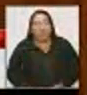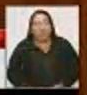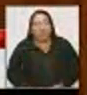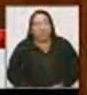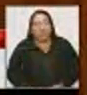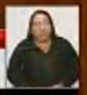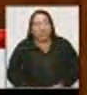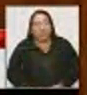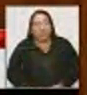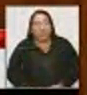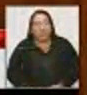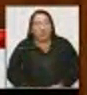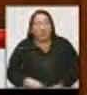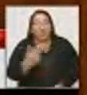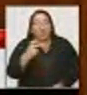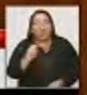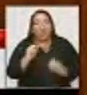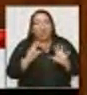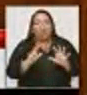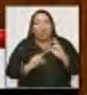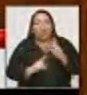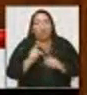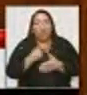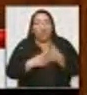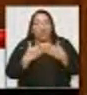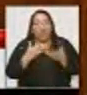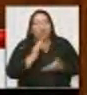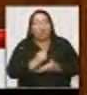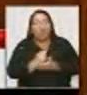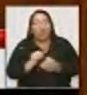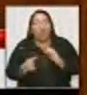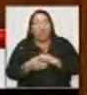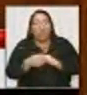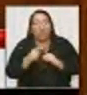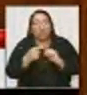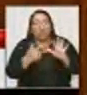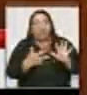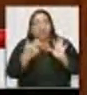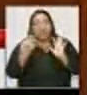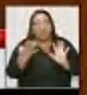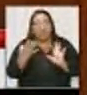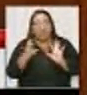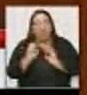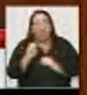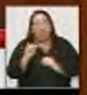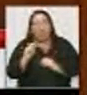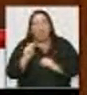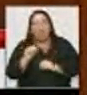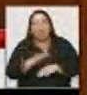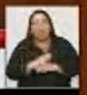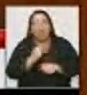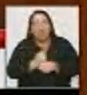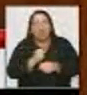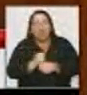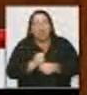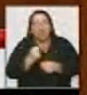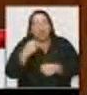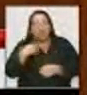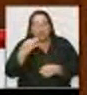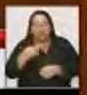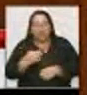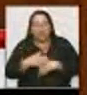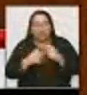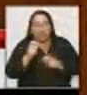Resolución legislativa 30.811, que aprueba el convenio número 180 79 de la OIT sobre el trabajo